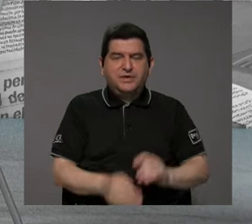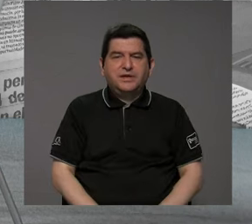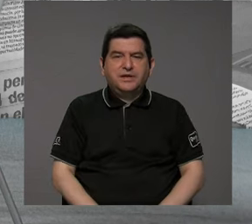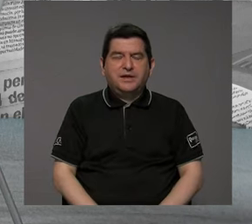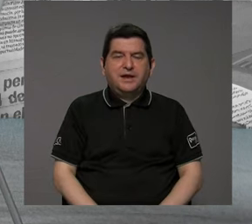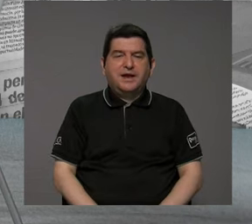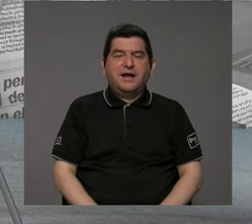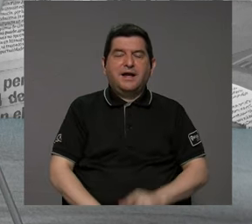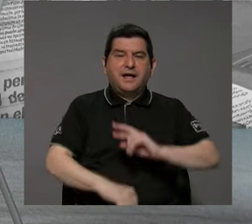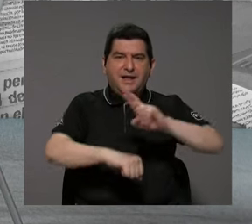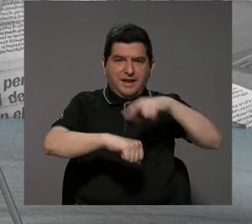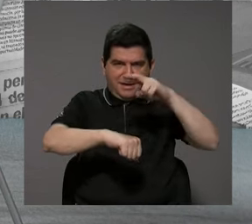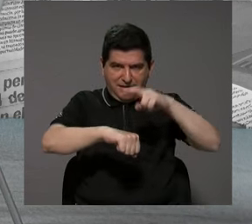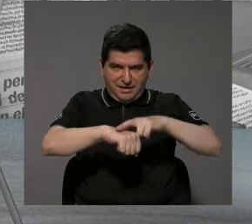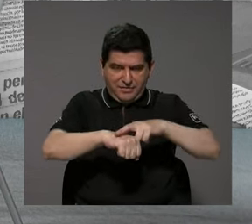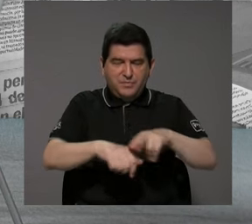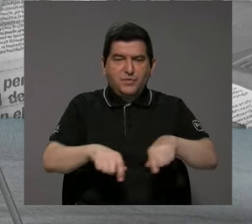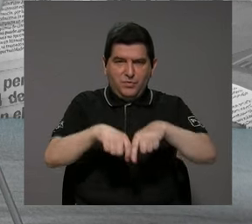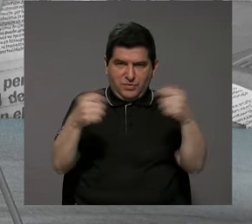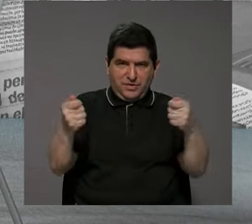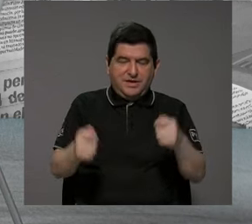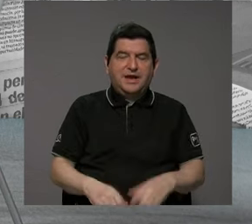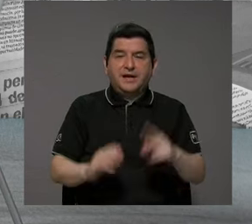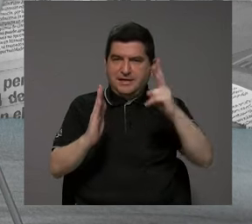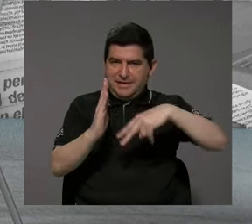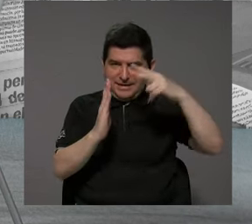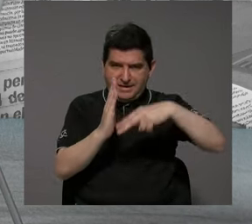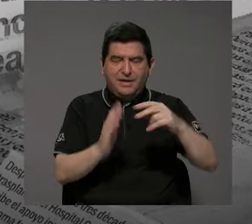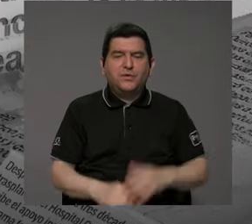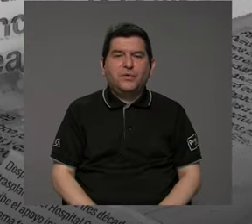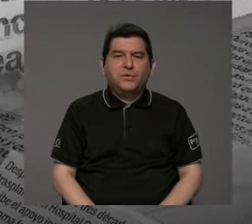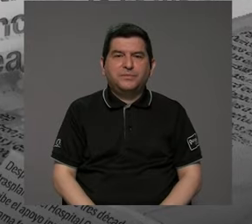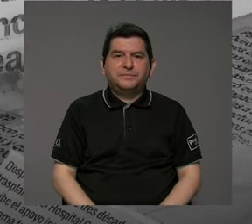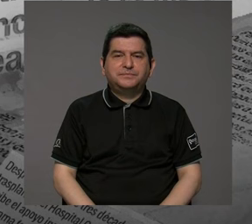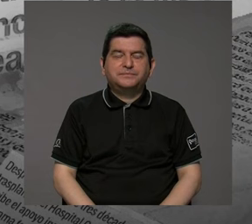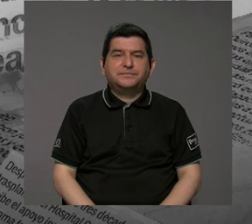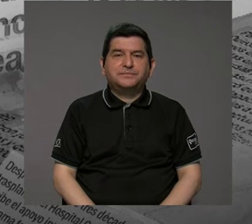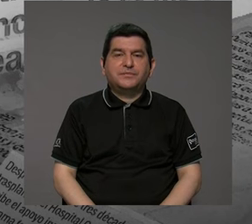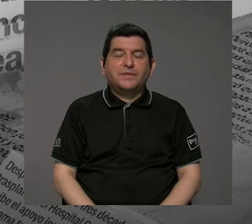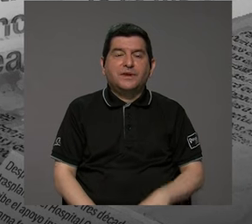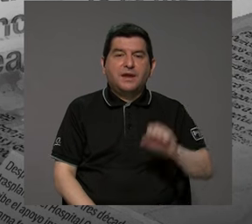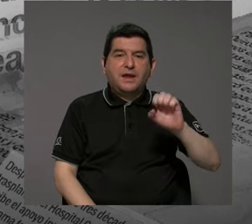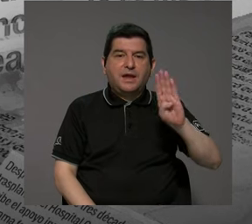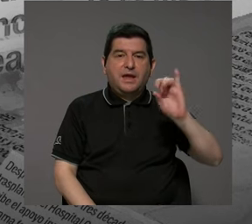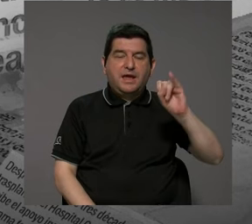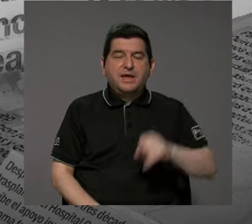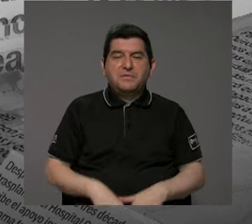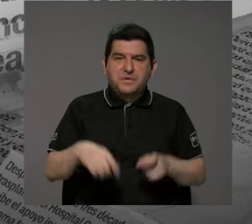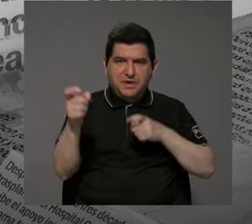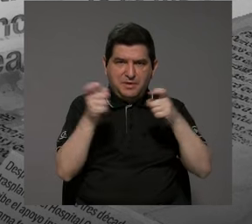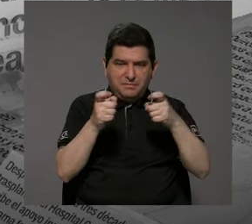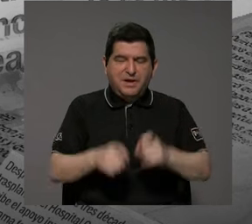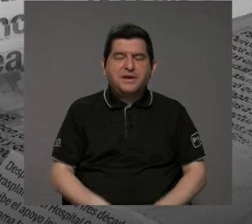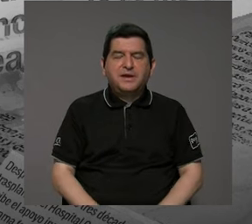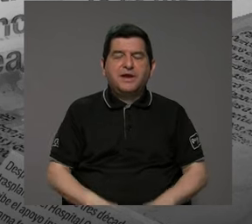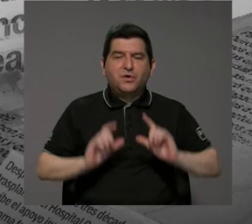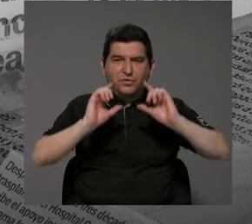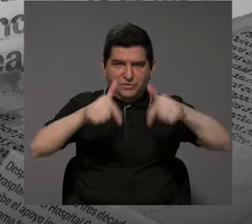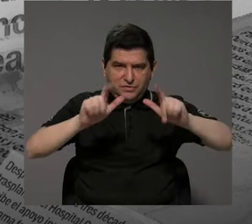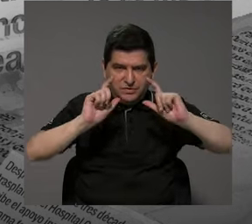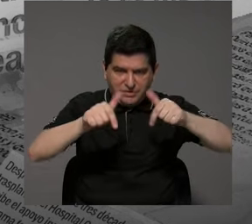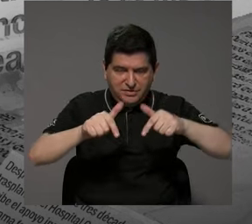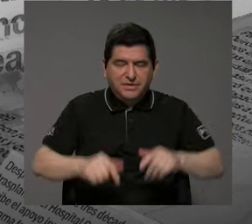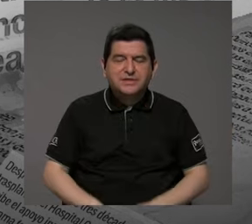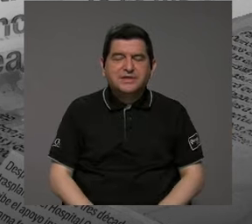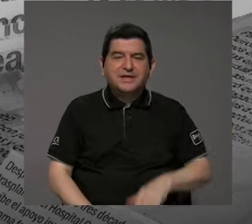periódico de la República Leo textualmente ese titular ev brinda el servicio de manejo y disposición final de residuos